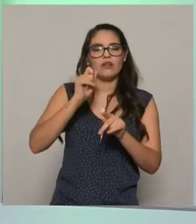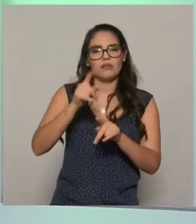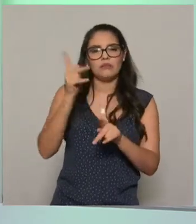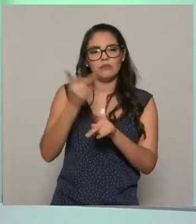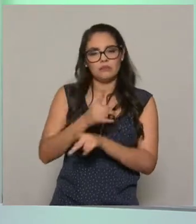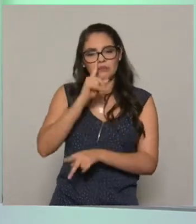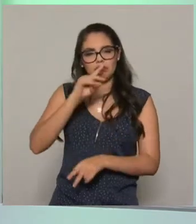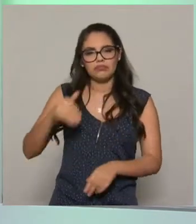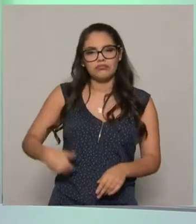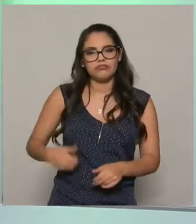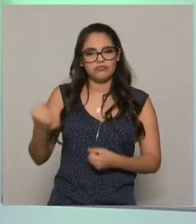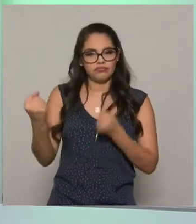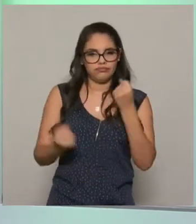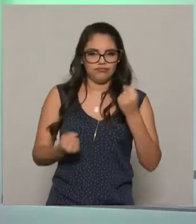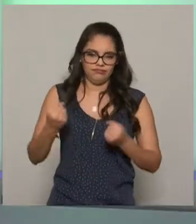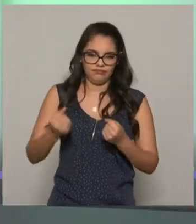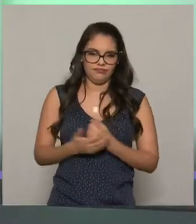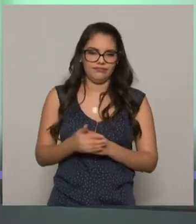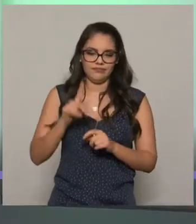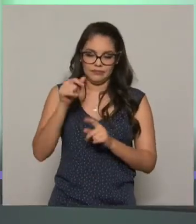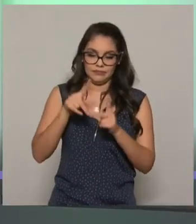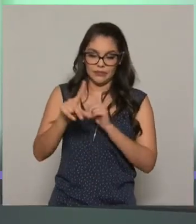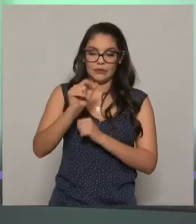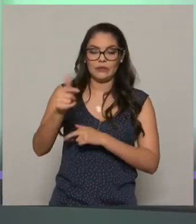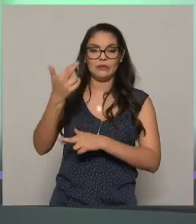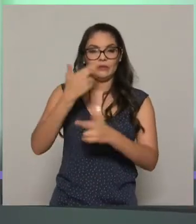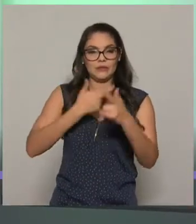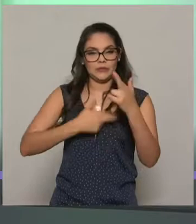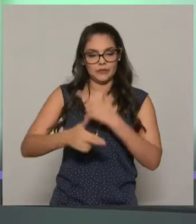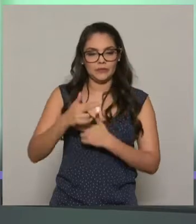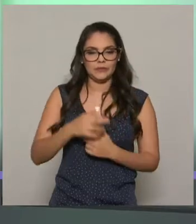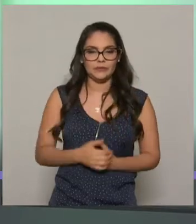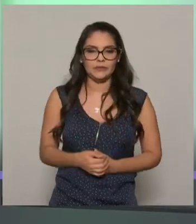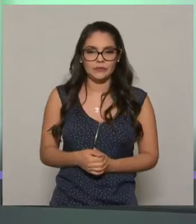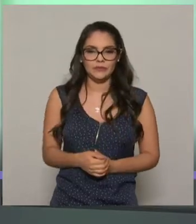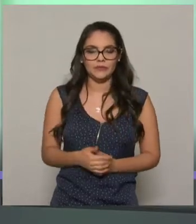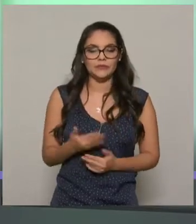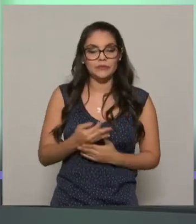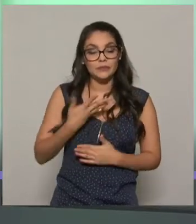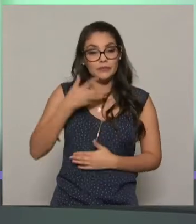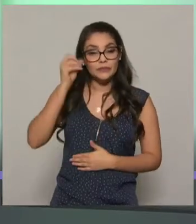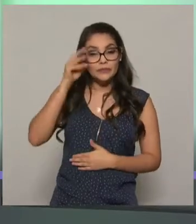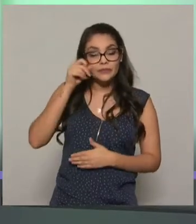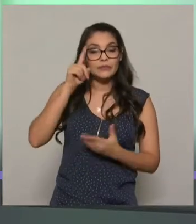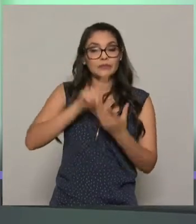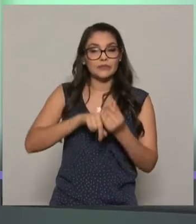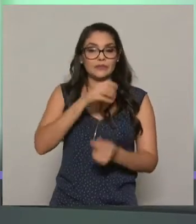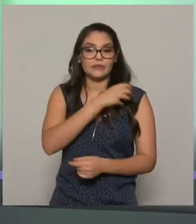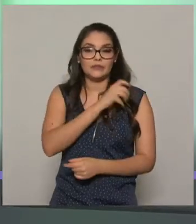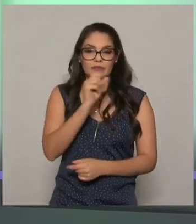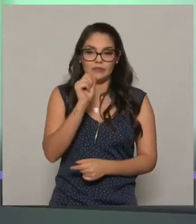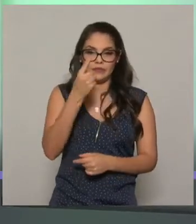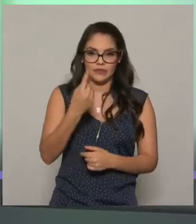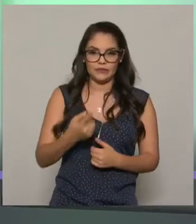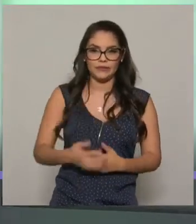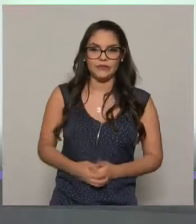incidentes viales. Vamos a la pausa, ya volvemos con la información que a usted y a mí nos importa. Estamos en vivo, transmitiendo desde los estudios de Capital